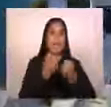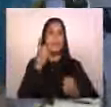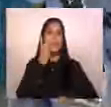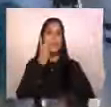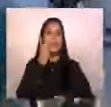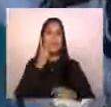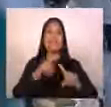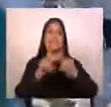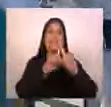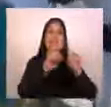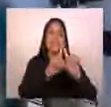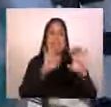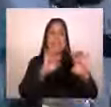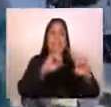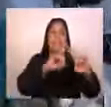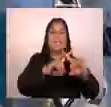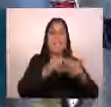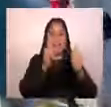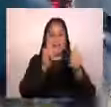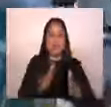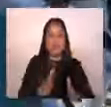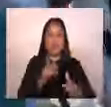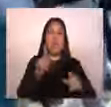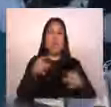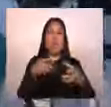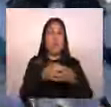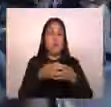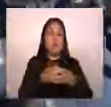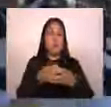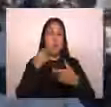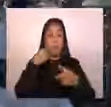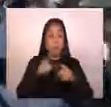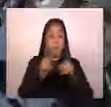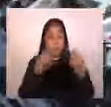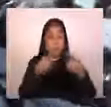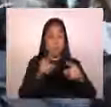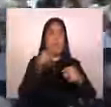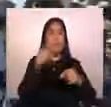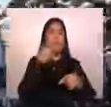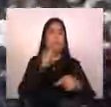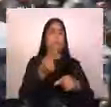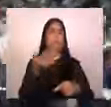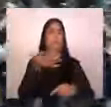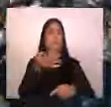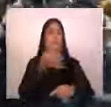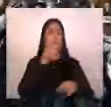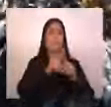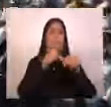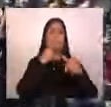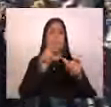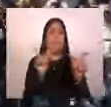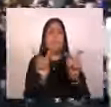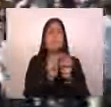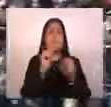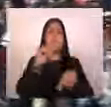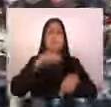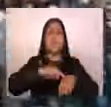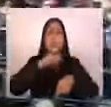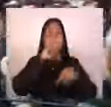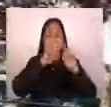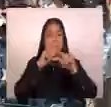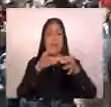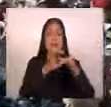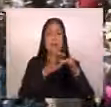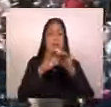varios exalumnos. La banda ha sido galardonada por su excelencia en tan poco tiempo por la Organización Internacional